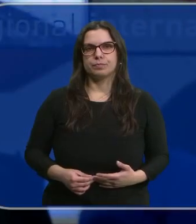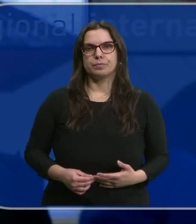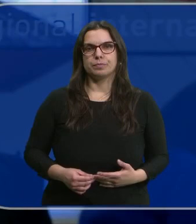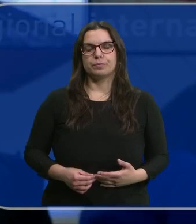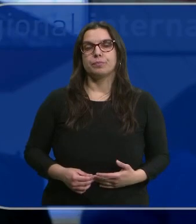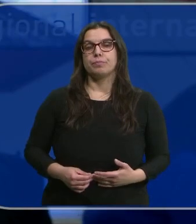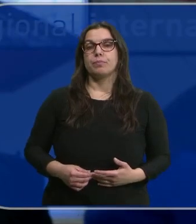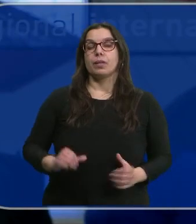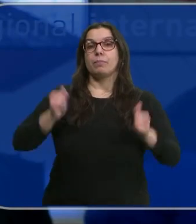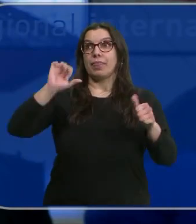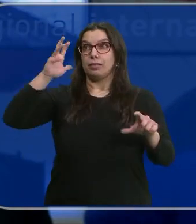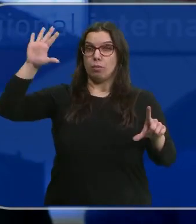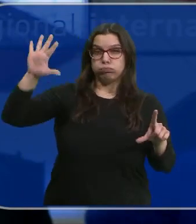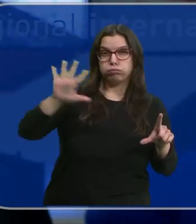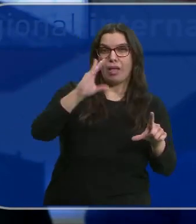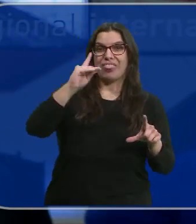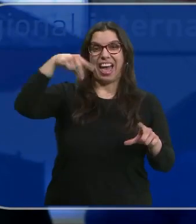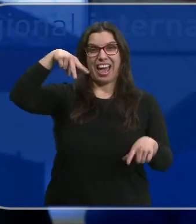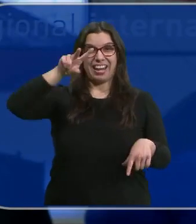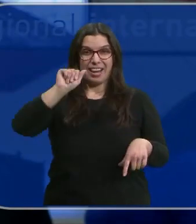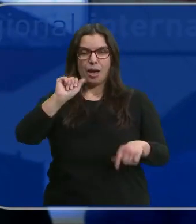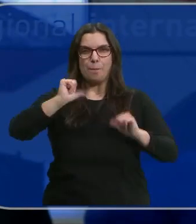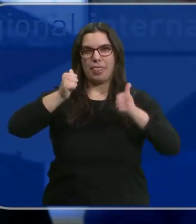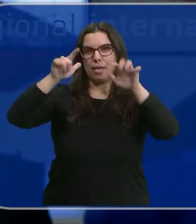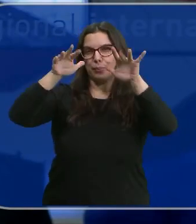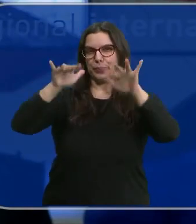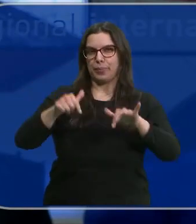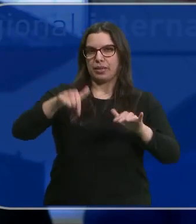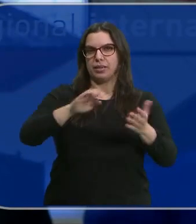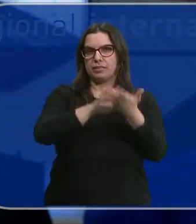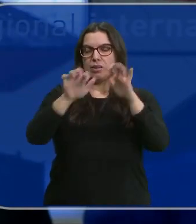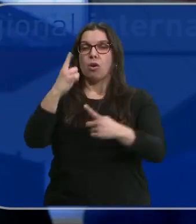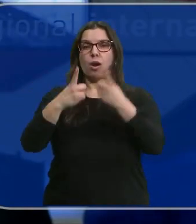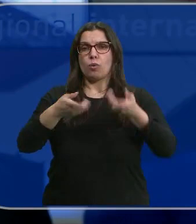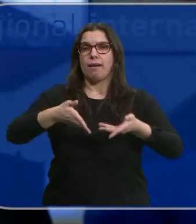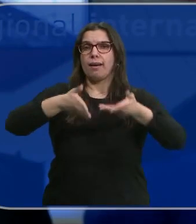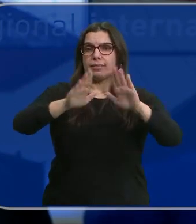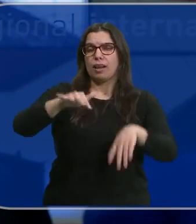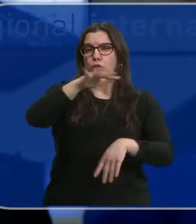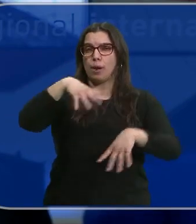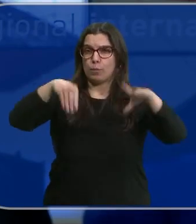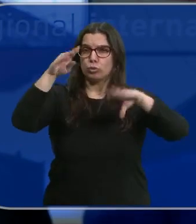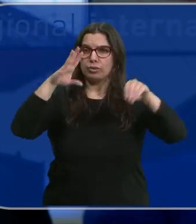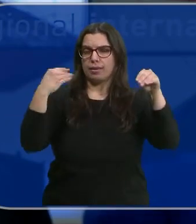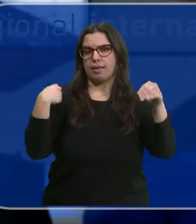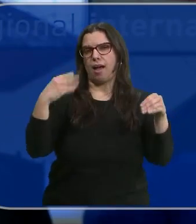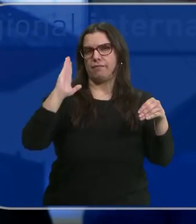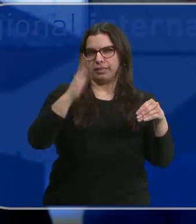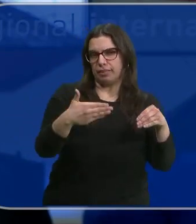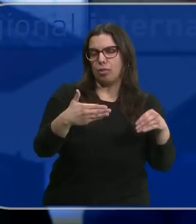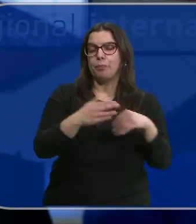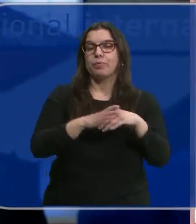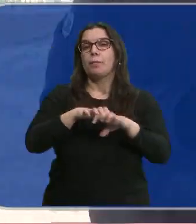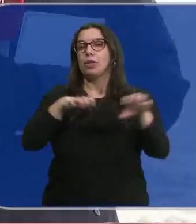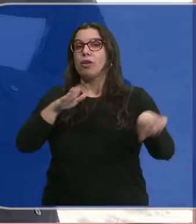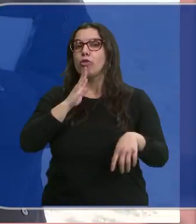La dana que ha llegado a nuestro país empieza a dejar las primeras nevadas en Castilla y León. Varias carreteras en zonas montañosas se han visto afectadas,